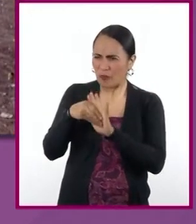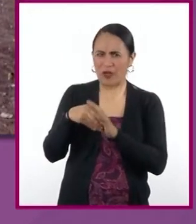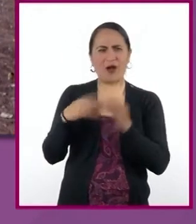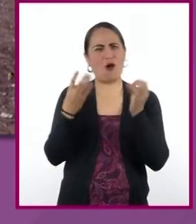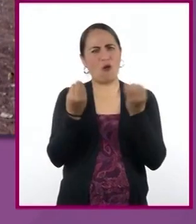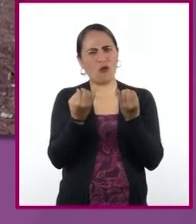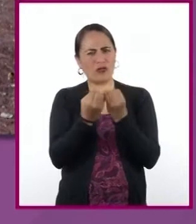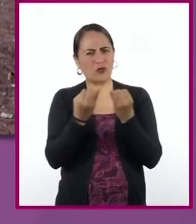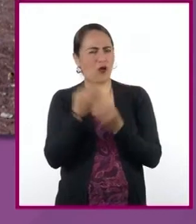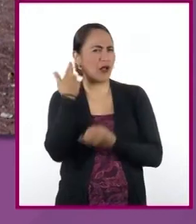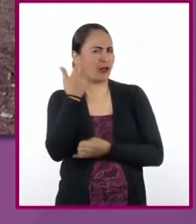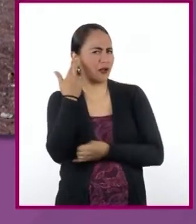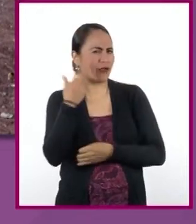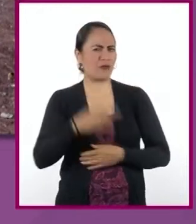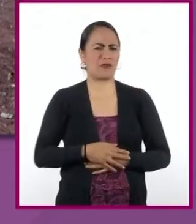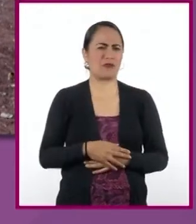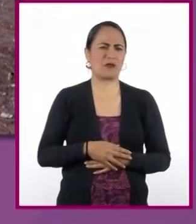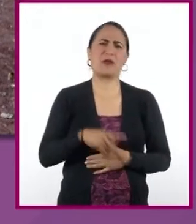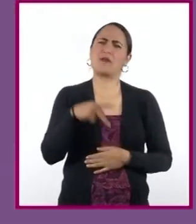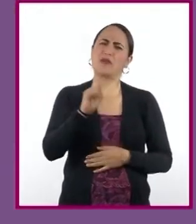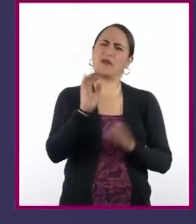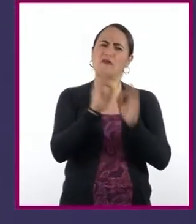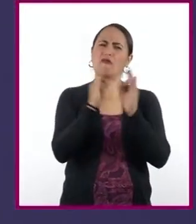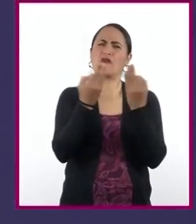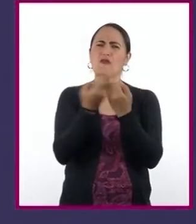bueno, pero ¿por qué hablamos de muchas maneras?